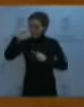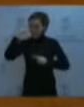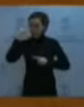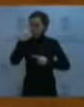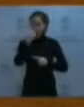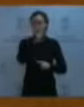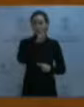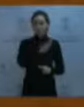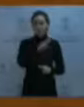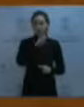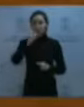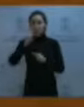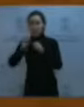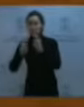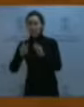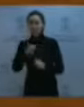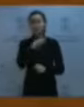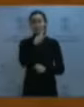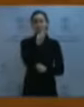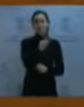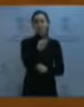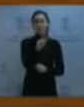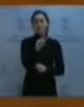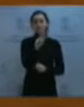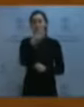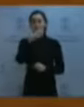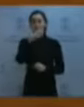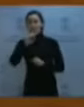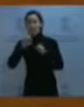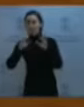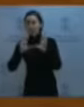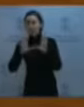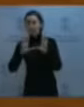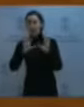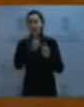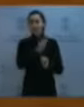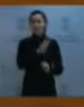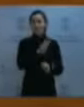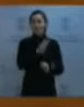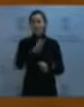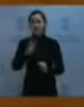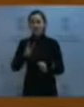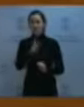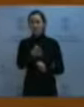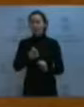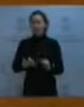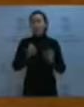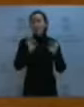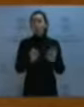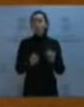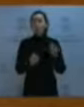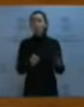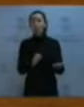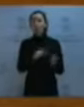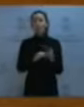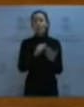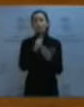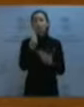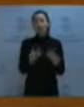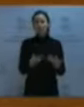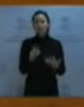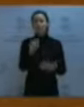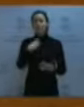puesto que en este presupuesto solamente se invierte una media de unos 43 euros por habitante, mientras que en el de 2009 y 2010, señora consejera,